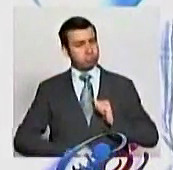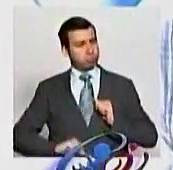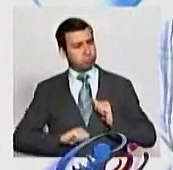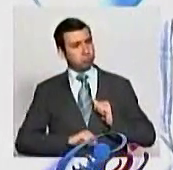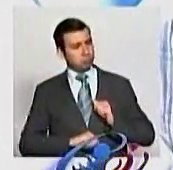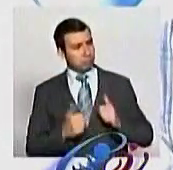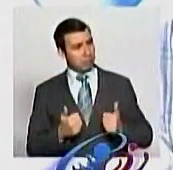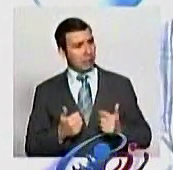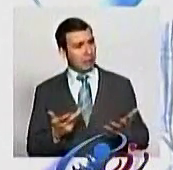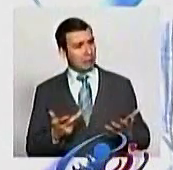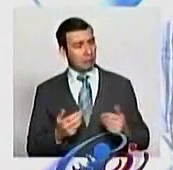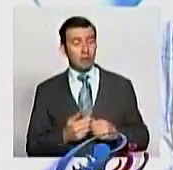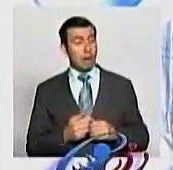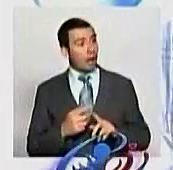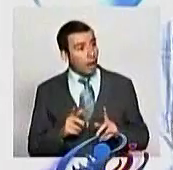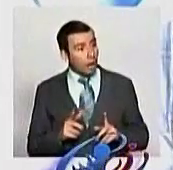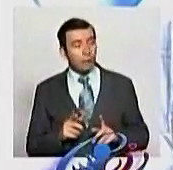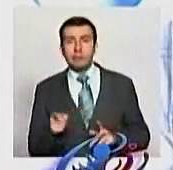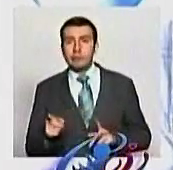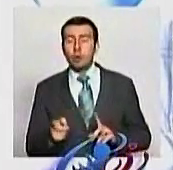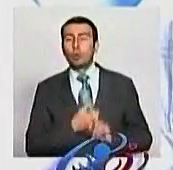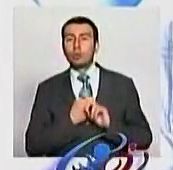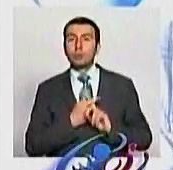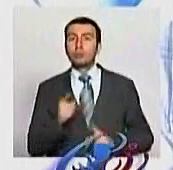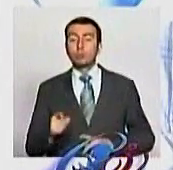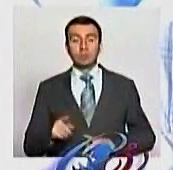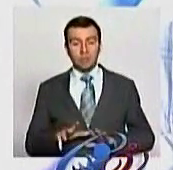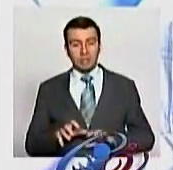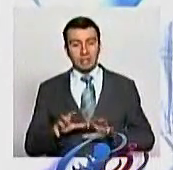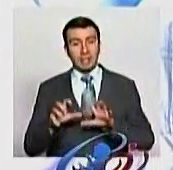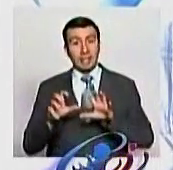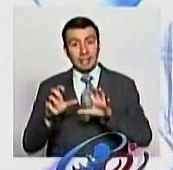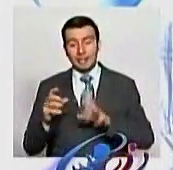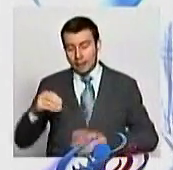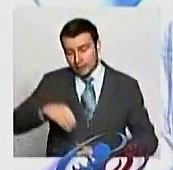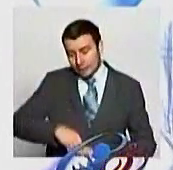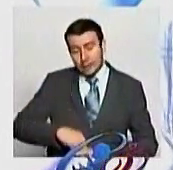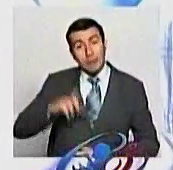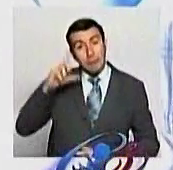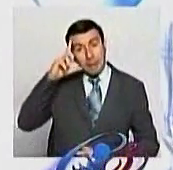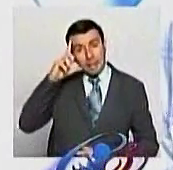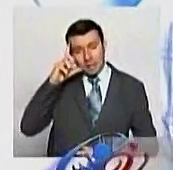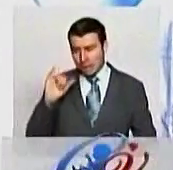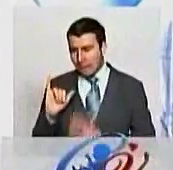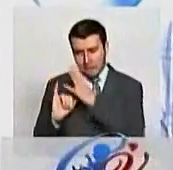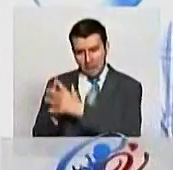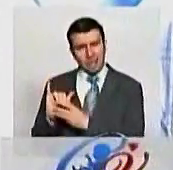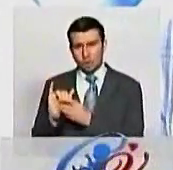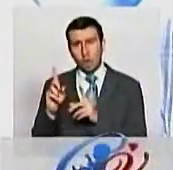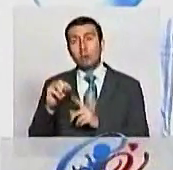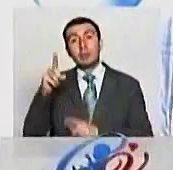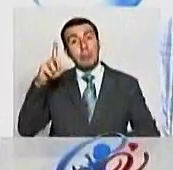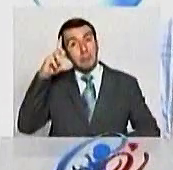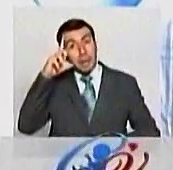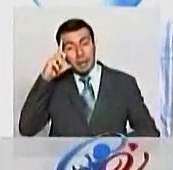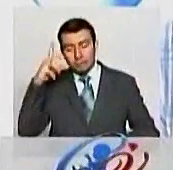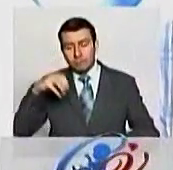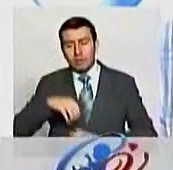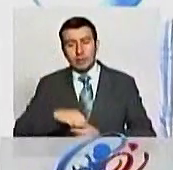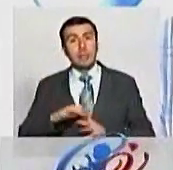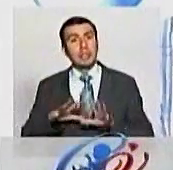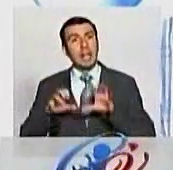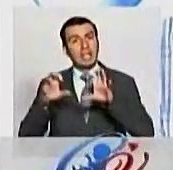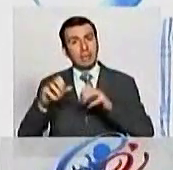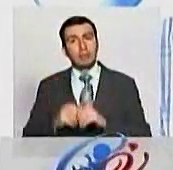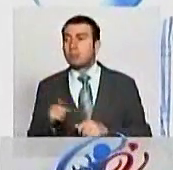y le encontramos un cáncer no en la matriz sino en la vagina y aparentemente todo lo que ella se había hecho